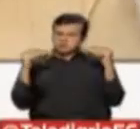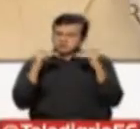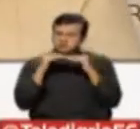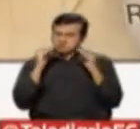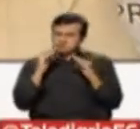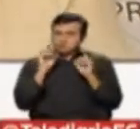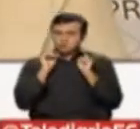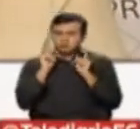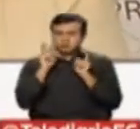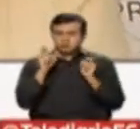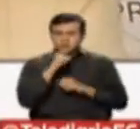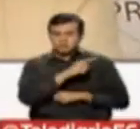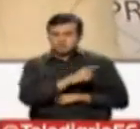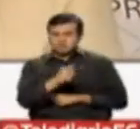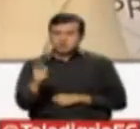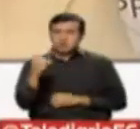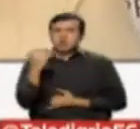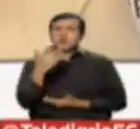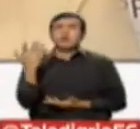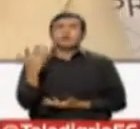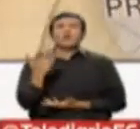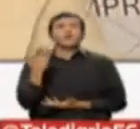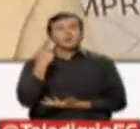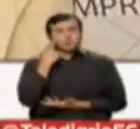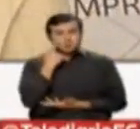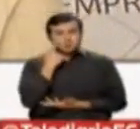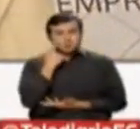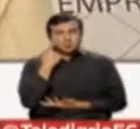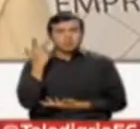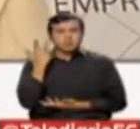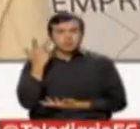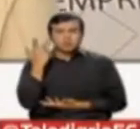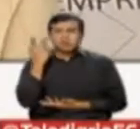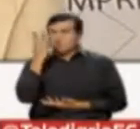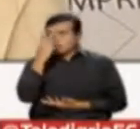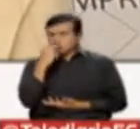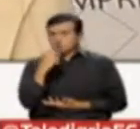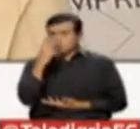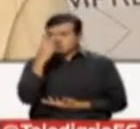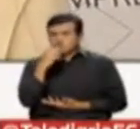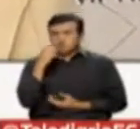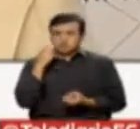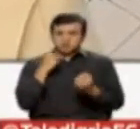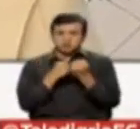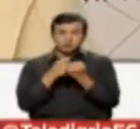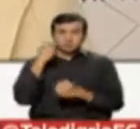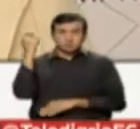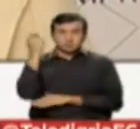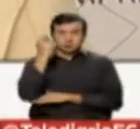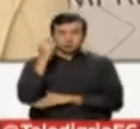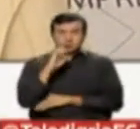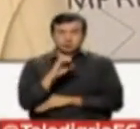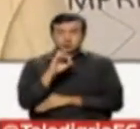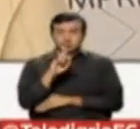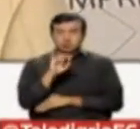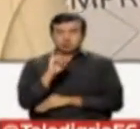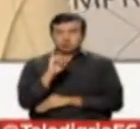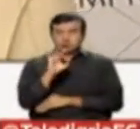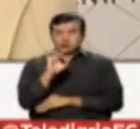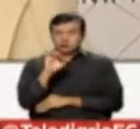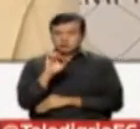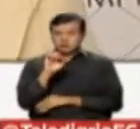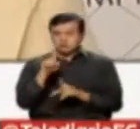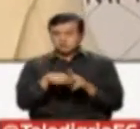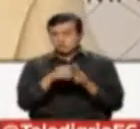a las personas y esta idea nace de la cofradía hotelera con el apoyo de la fundación cris a